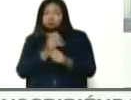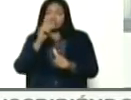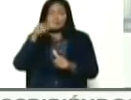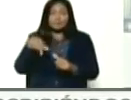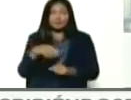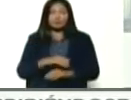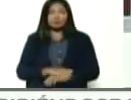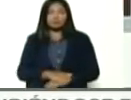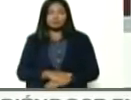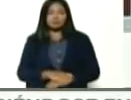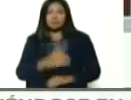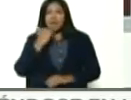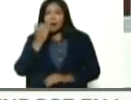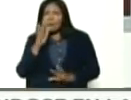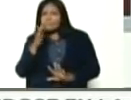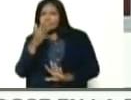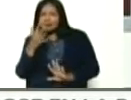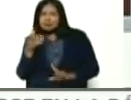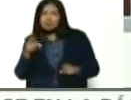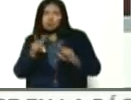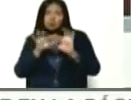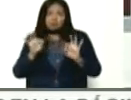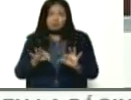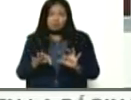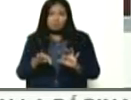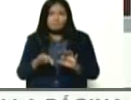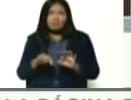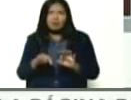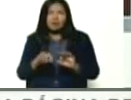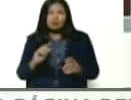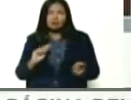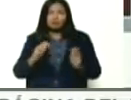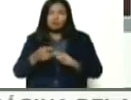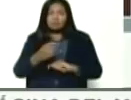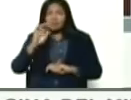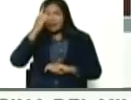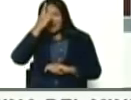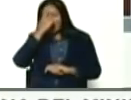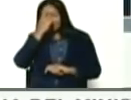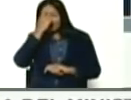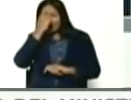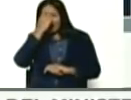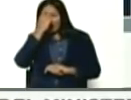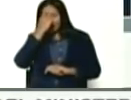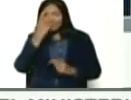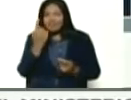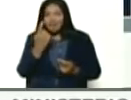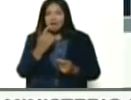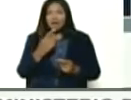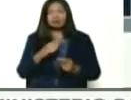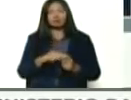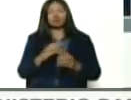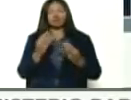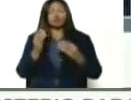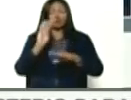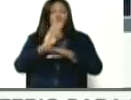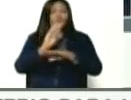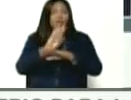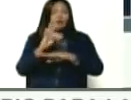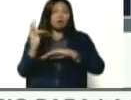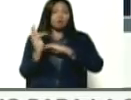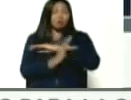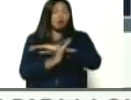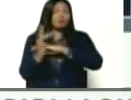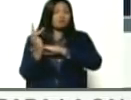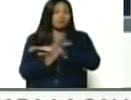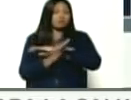algo que parece ser la cepa mutante de la india por eso hay que tener mucho cuidado con la frontera